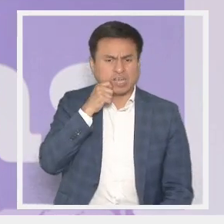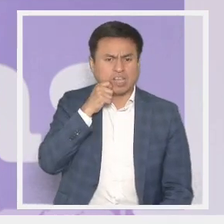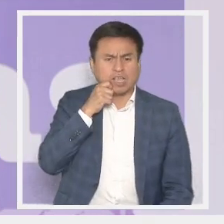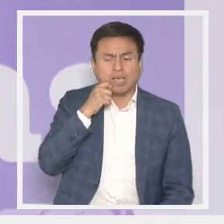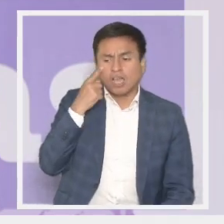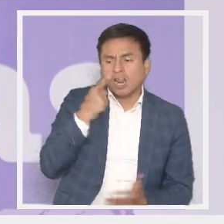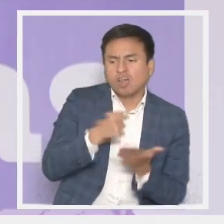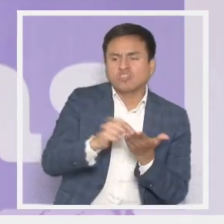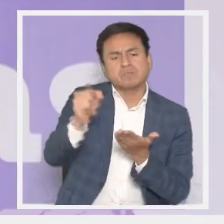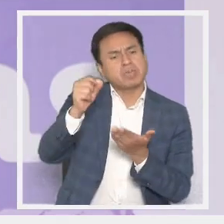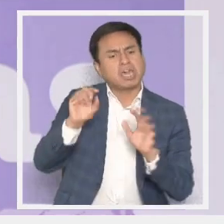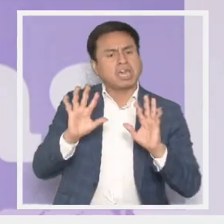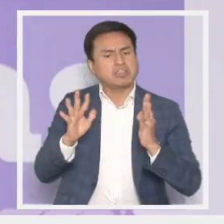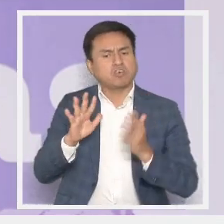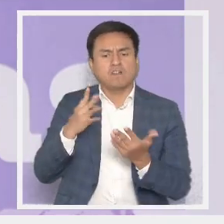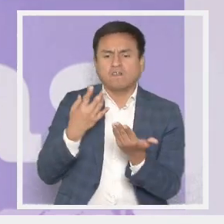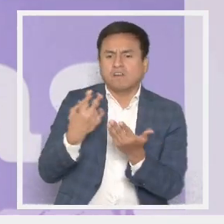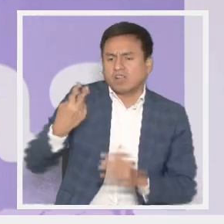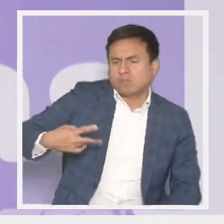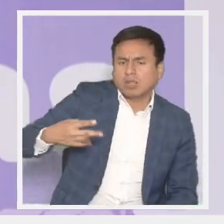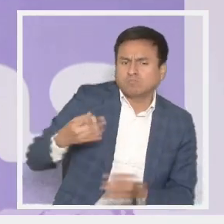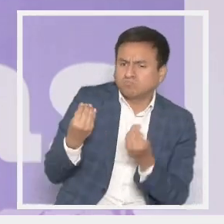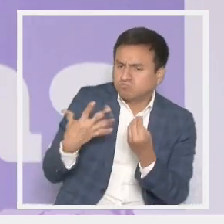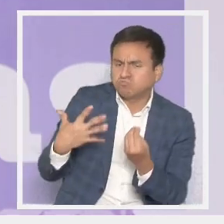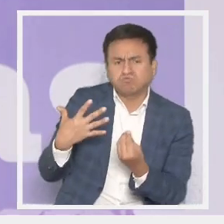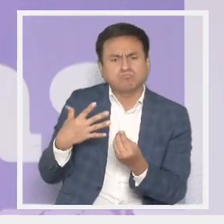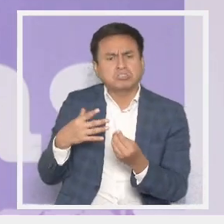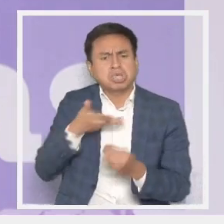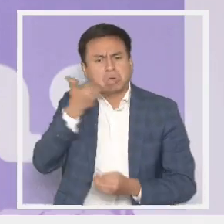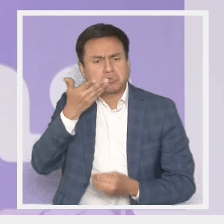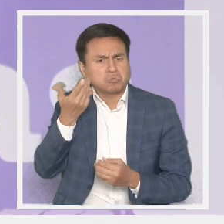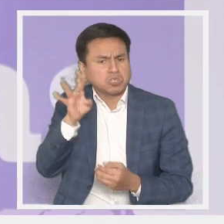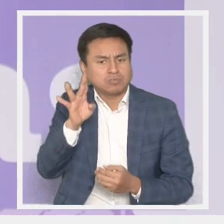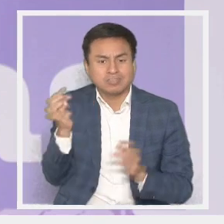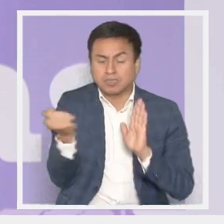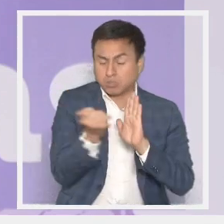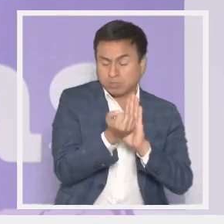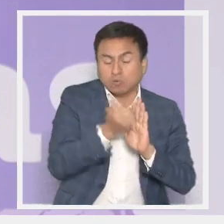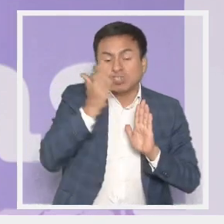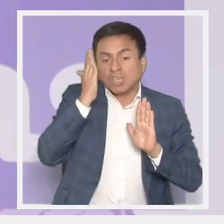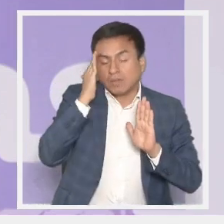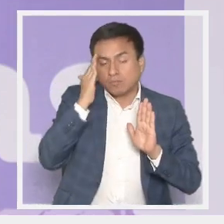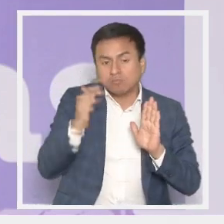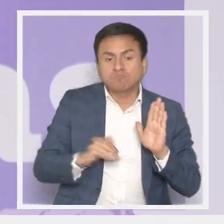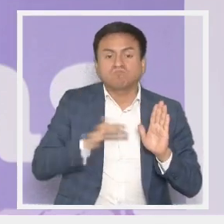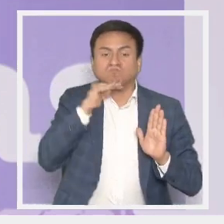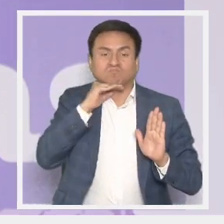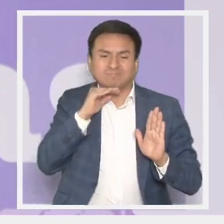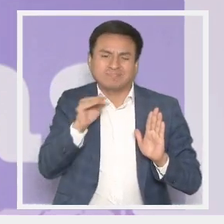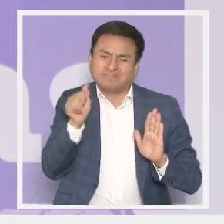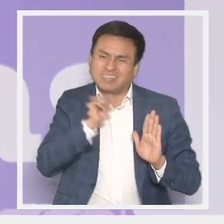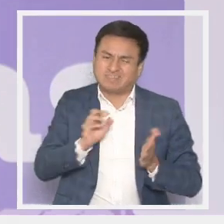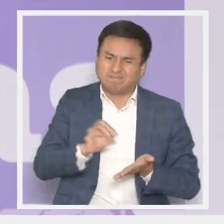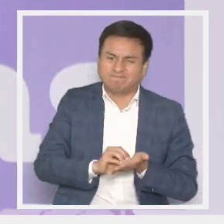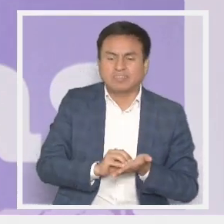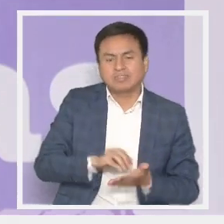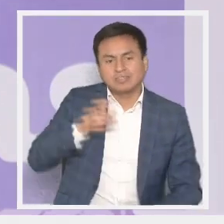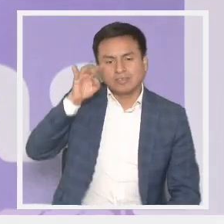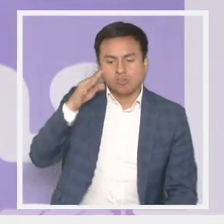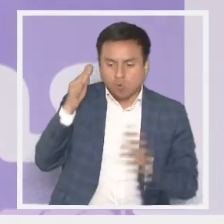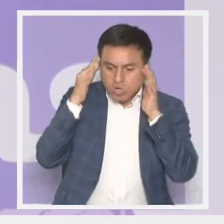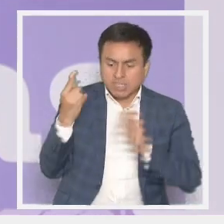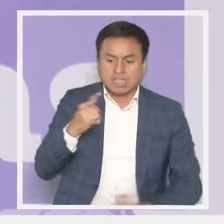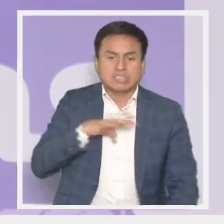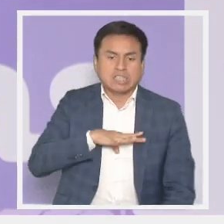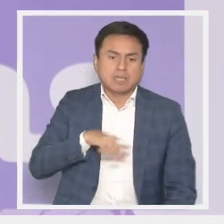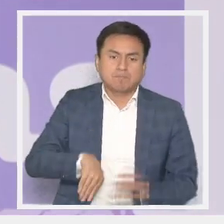el reconocimiento, la valoración y el discurso. El simbolismo sabemos que no basta. Vamos a atender la urgencia de un